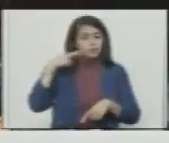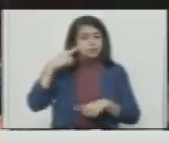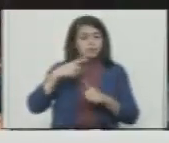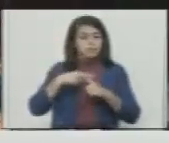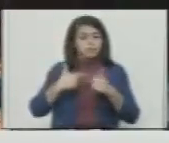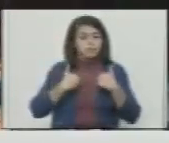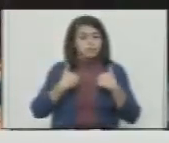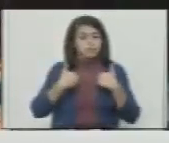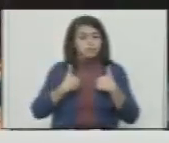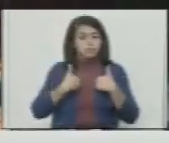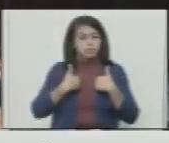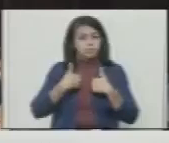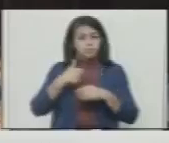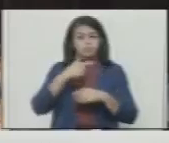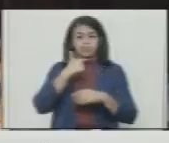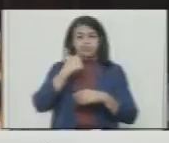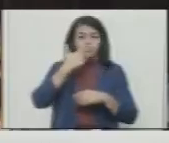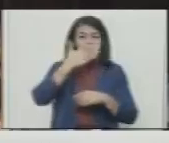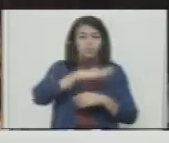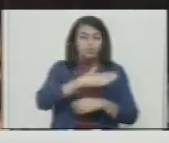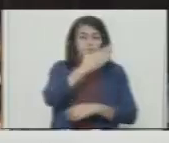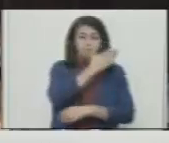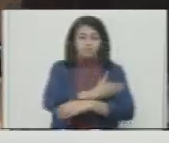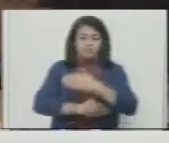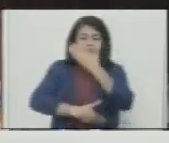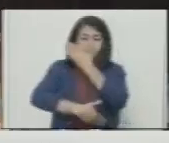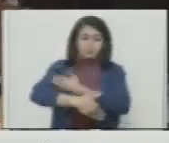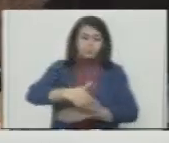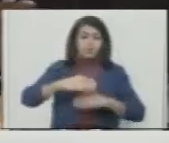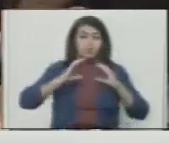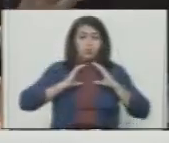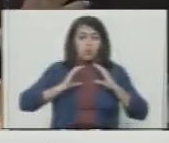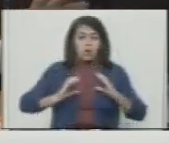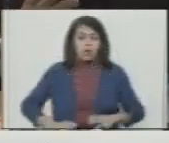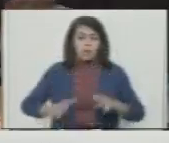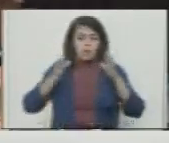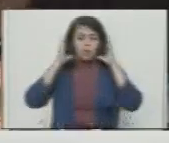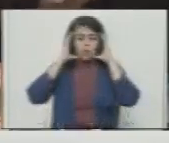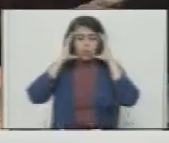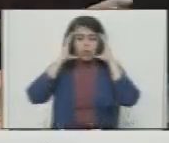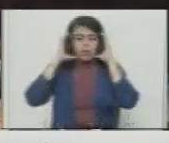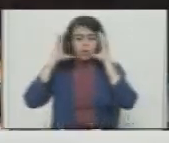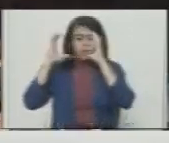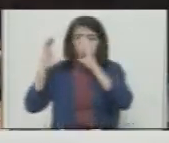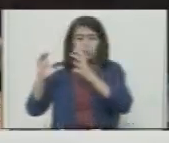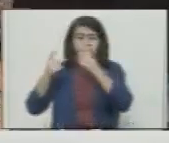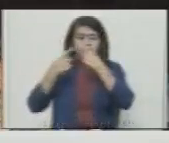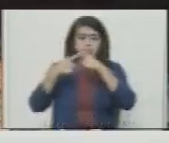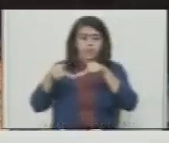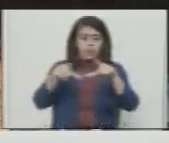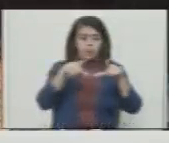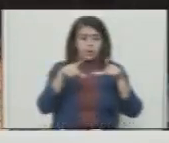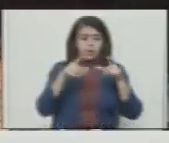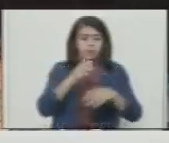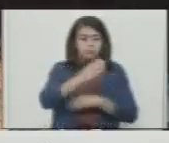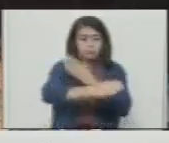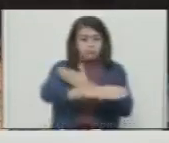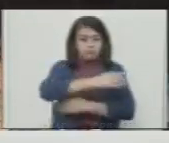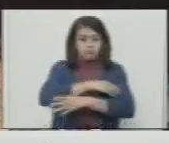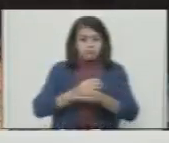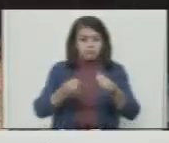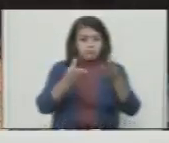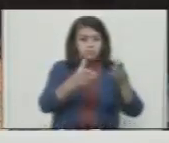Rivas mártir, ajusticiado, desmembrado su cuerpo y colocada su cabeza y sus miembros en distintas partes de